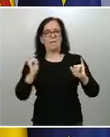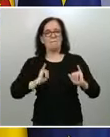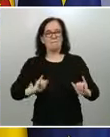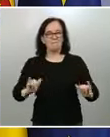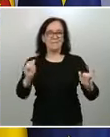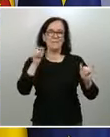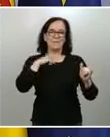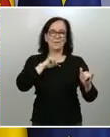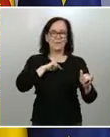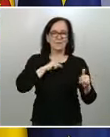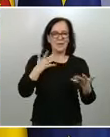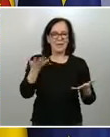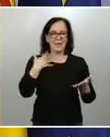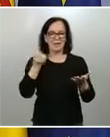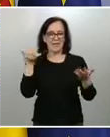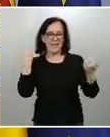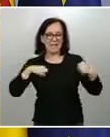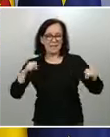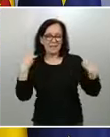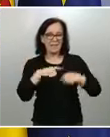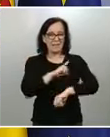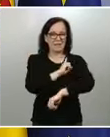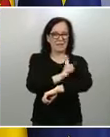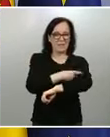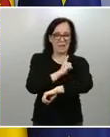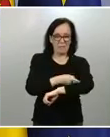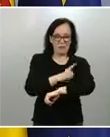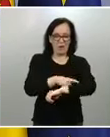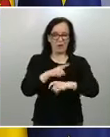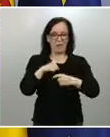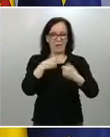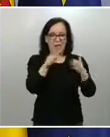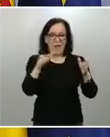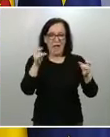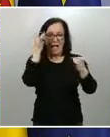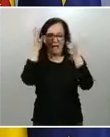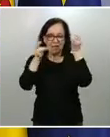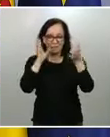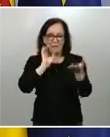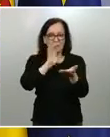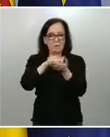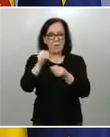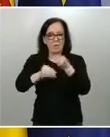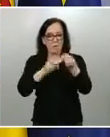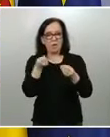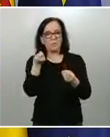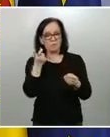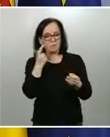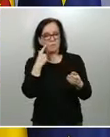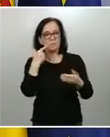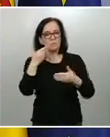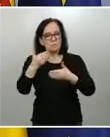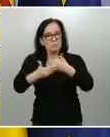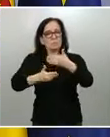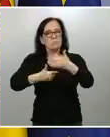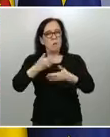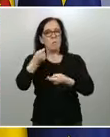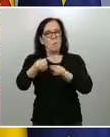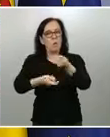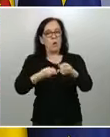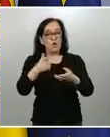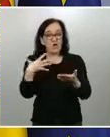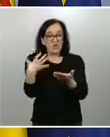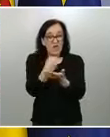ejercicio del deporte de la apertura de nuevas actividades que además no estamos haciendo con un cierto ritmo sin todo esto todo este esfuerzo